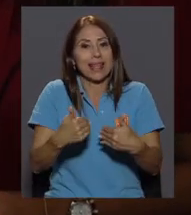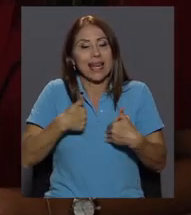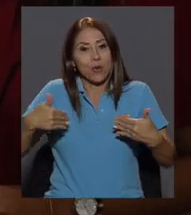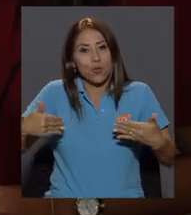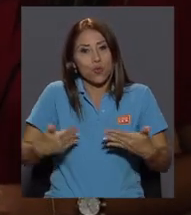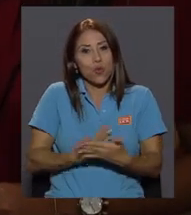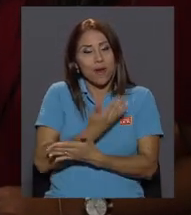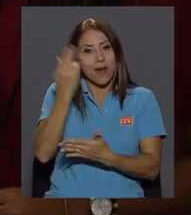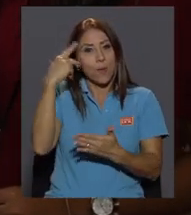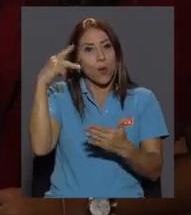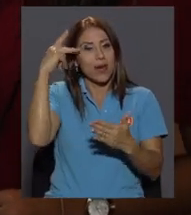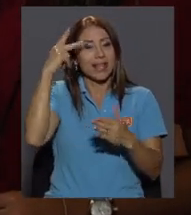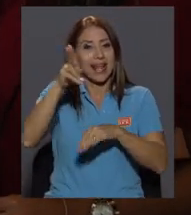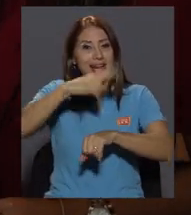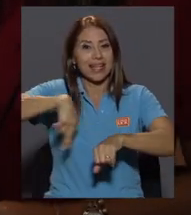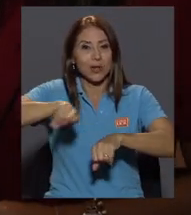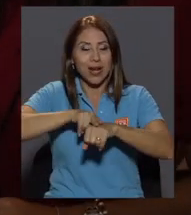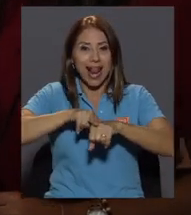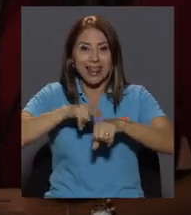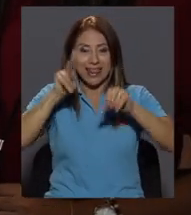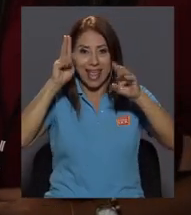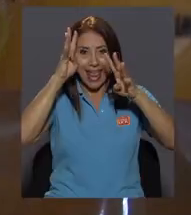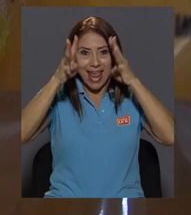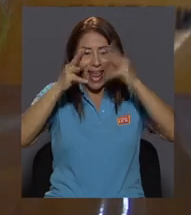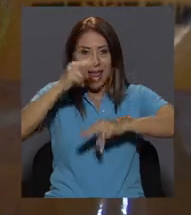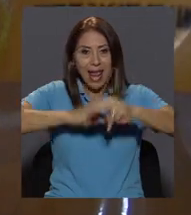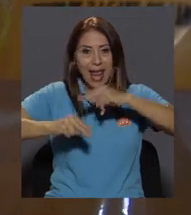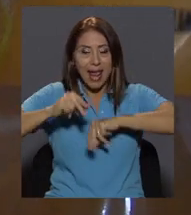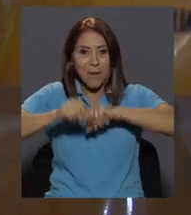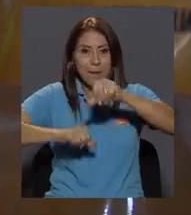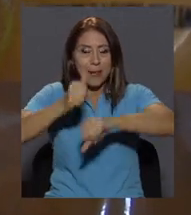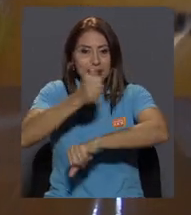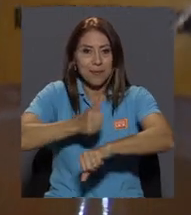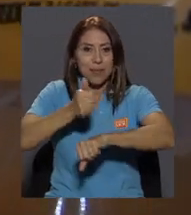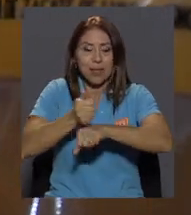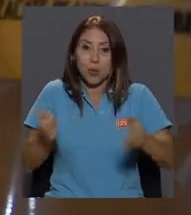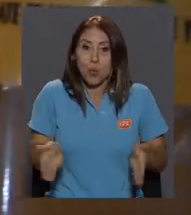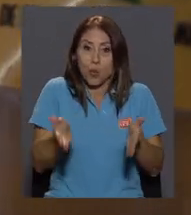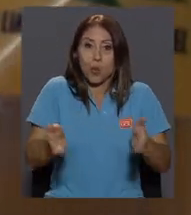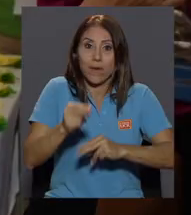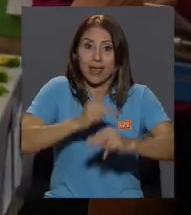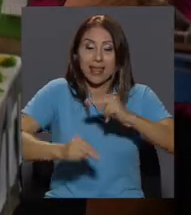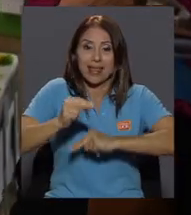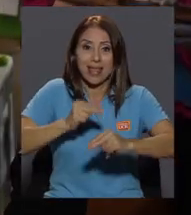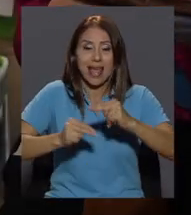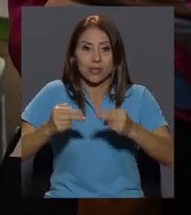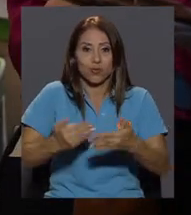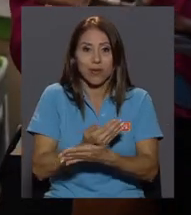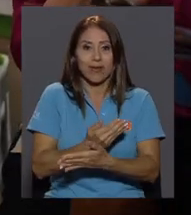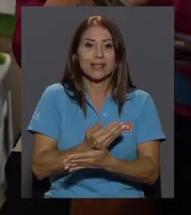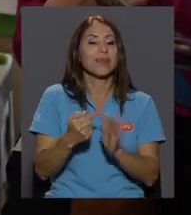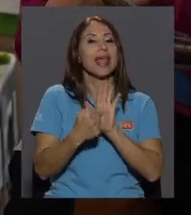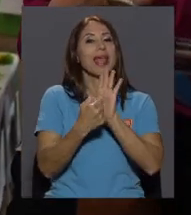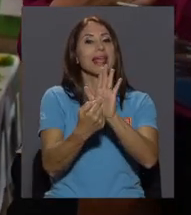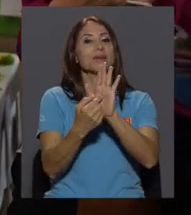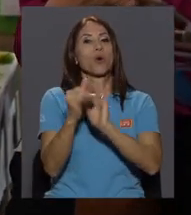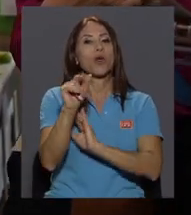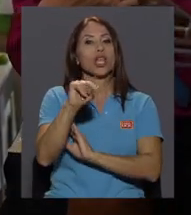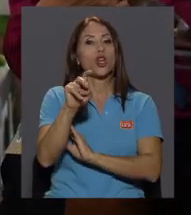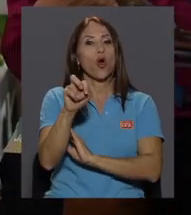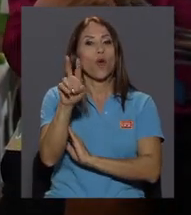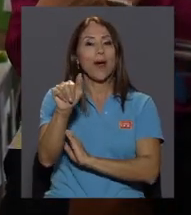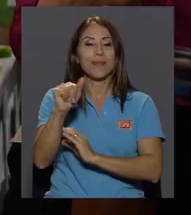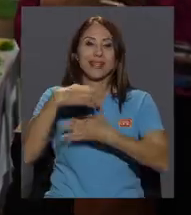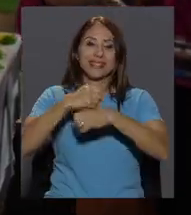nueva política nacional de emprendimiento que potencie las nuevas ideas de negocio expoinnova se realiza